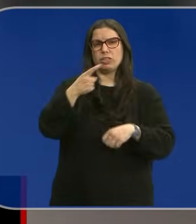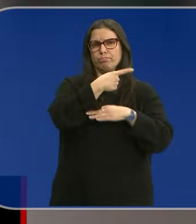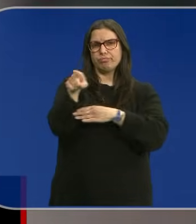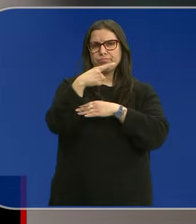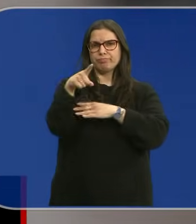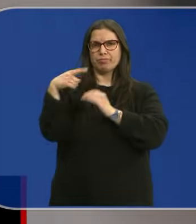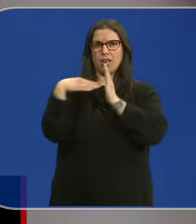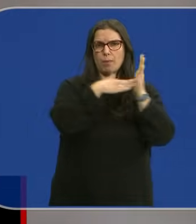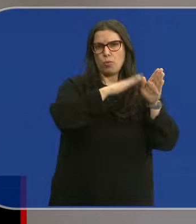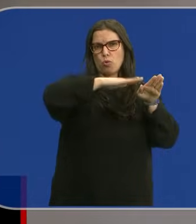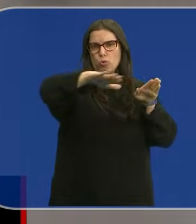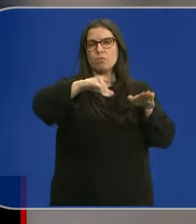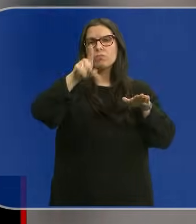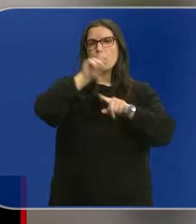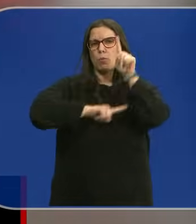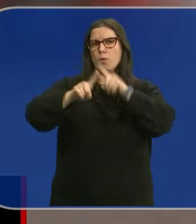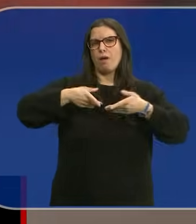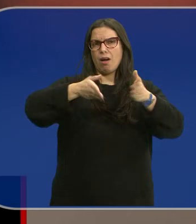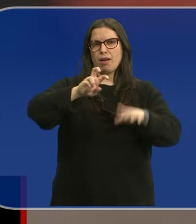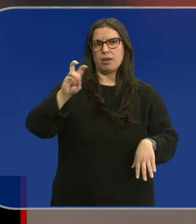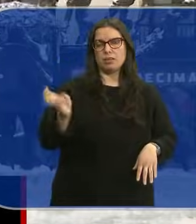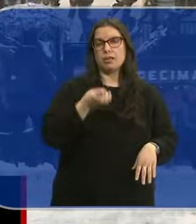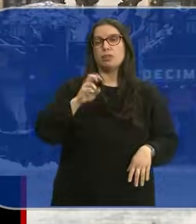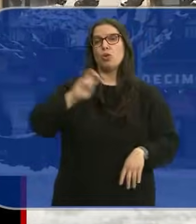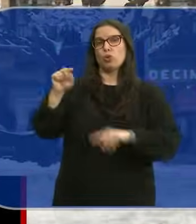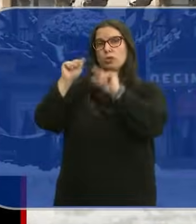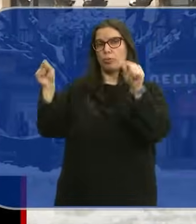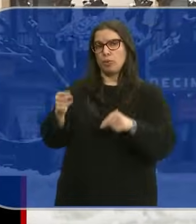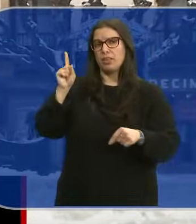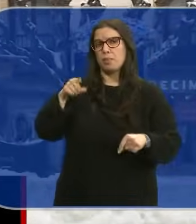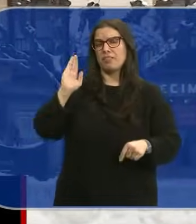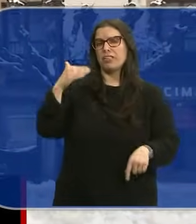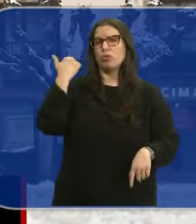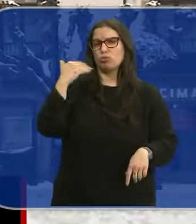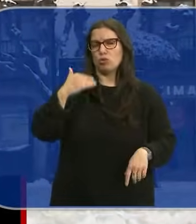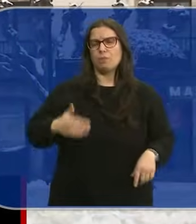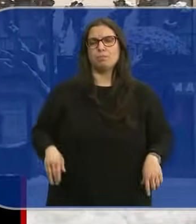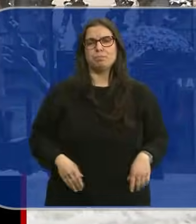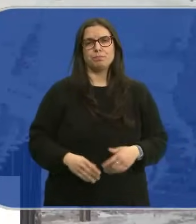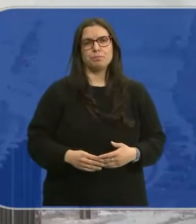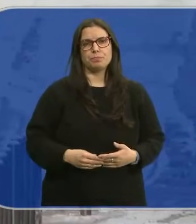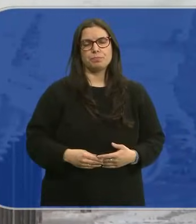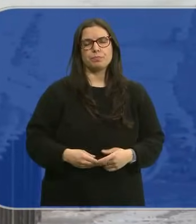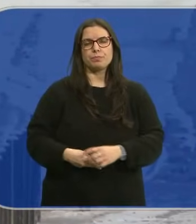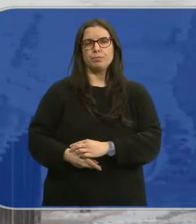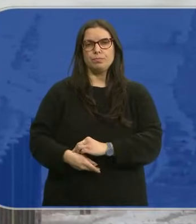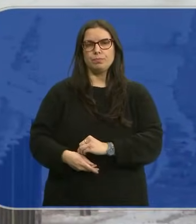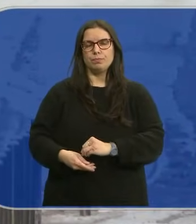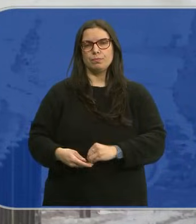embolsados y problemas en varias carreteras. Soria es otra de las provincias afectadas por la nieve.